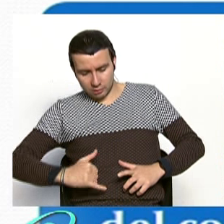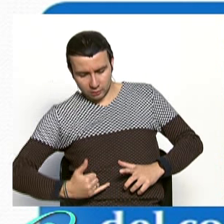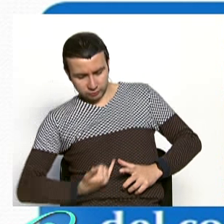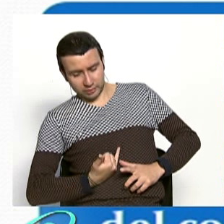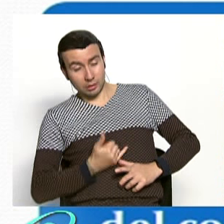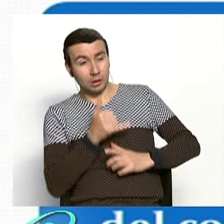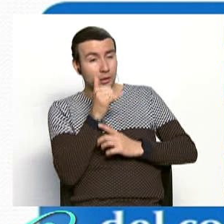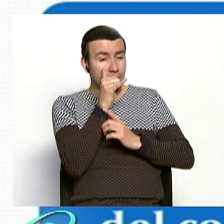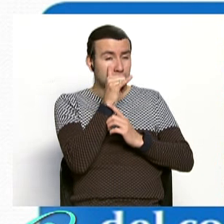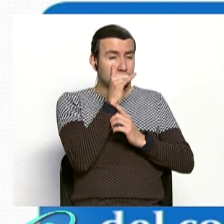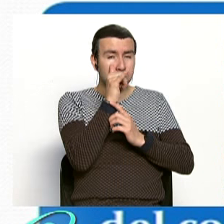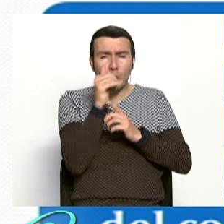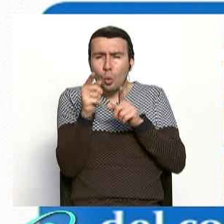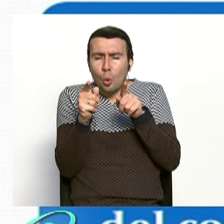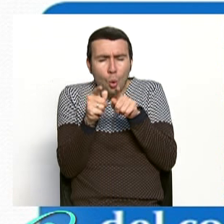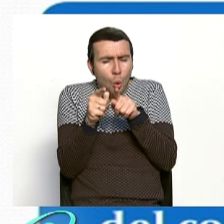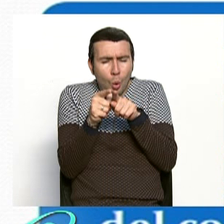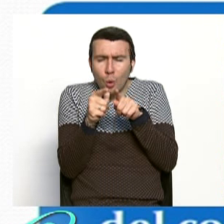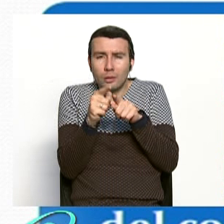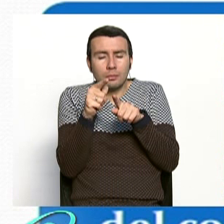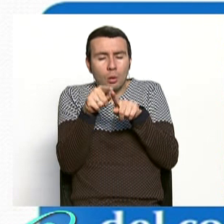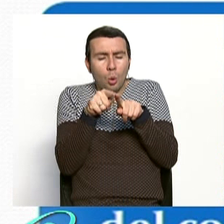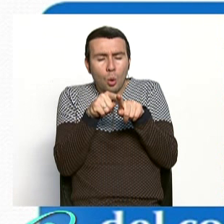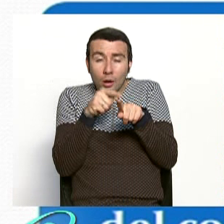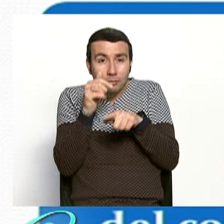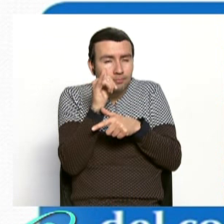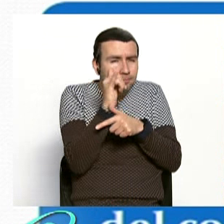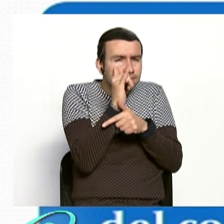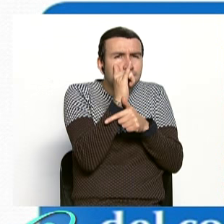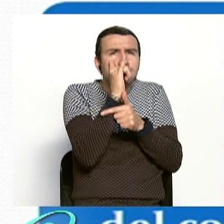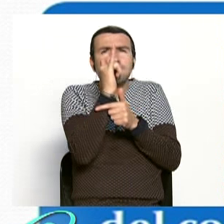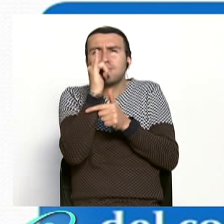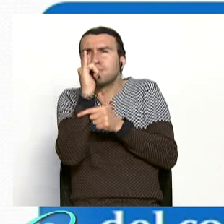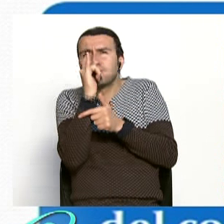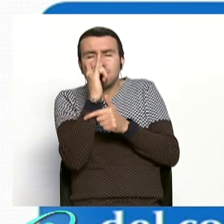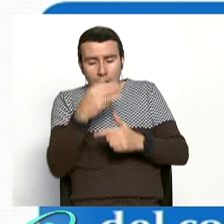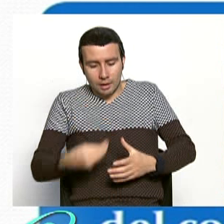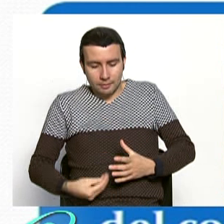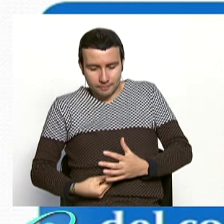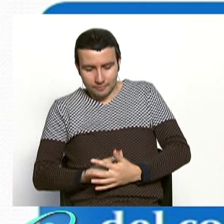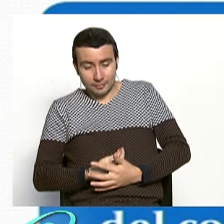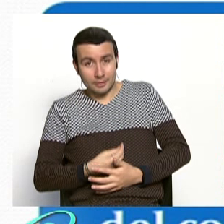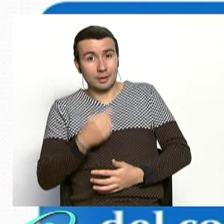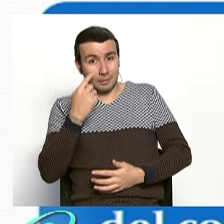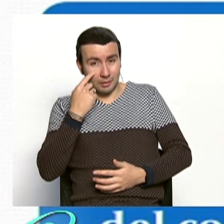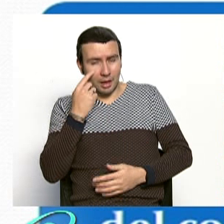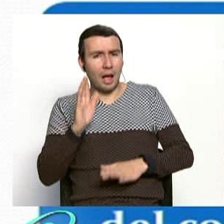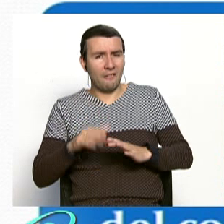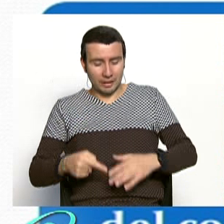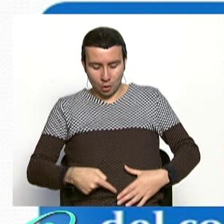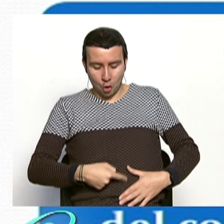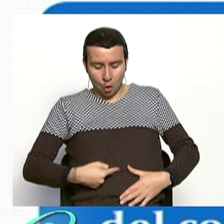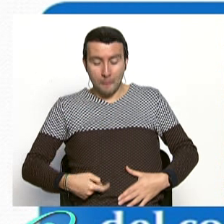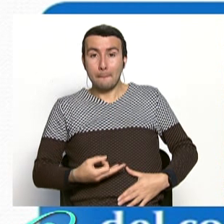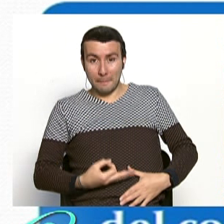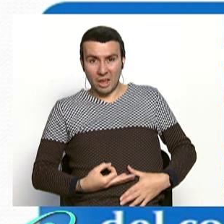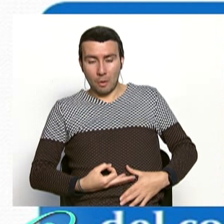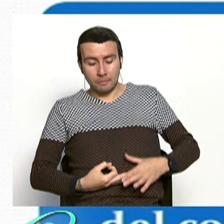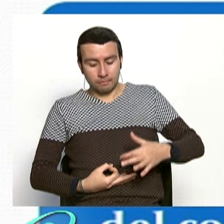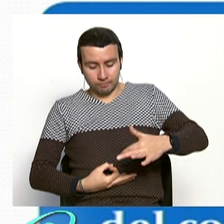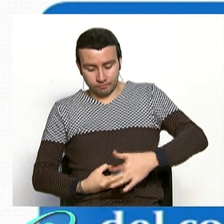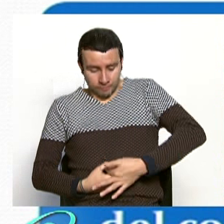especiales de unos diámetros muy pequeños eh en general dentro del ombligo y en